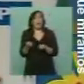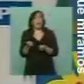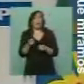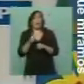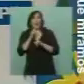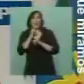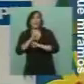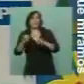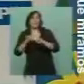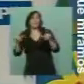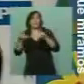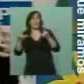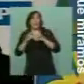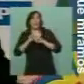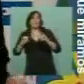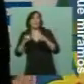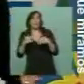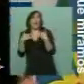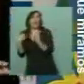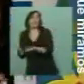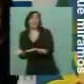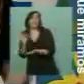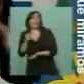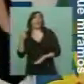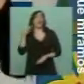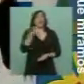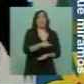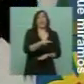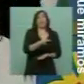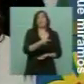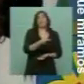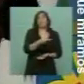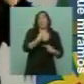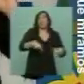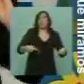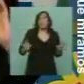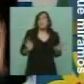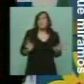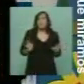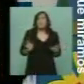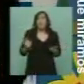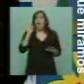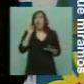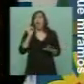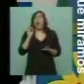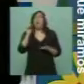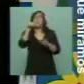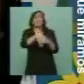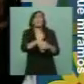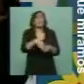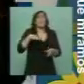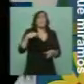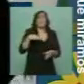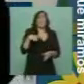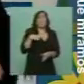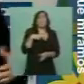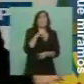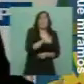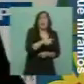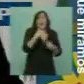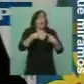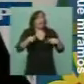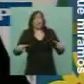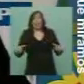información de los medios de comunicación A favor o en contra de tal o cual cosa o se habían metido en la vida privada o en